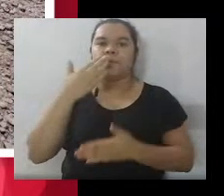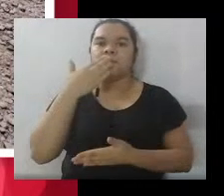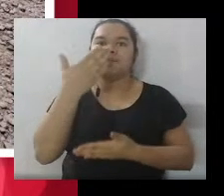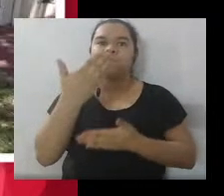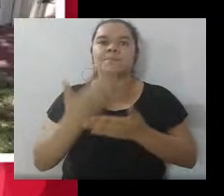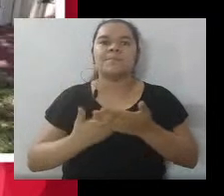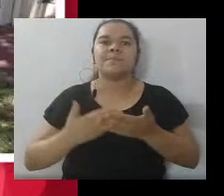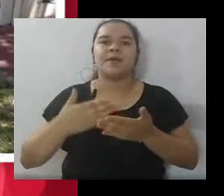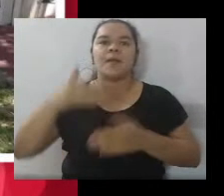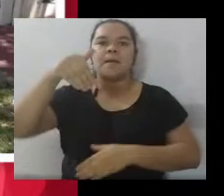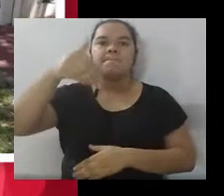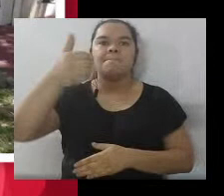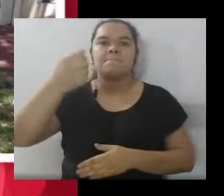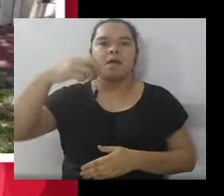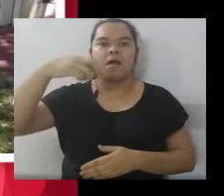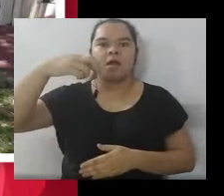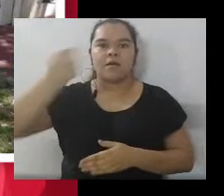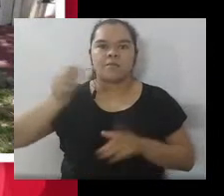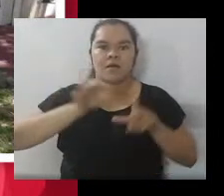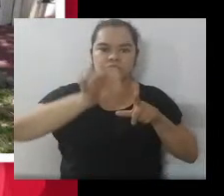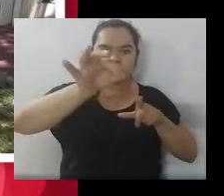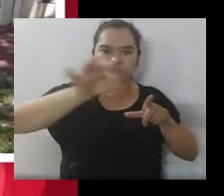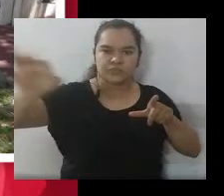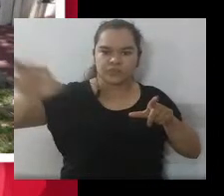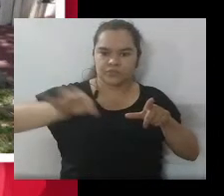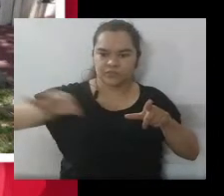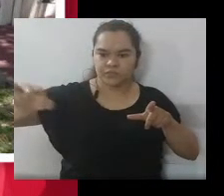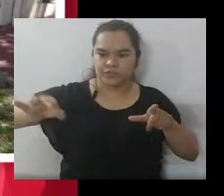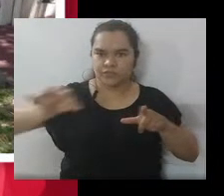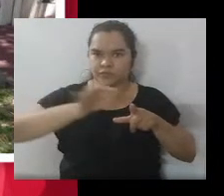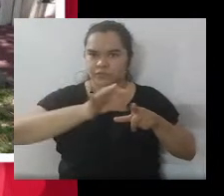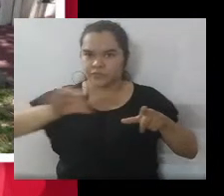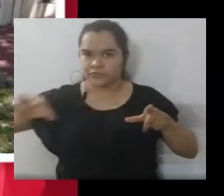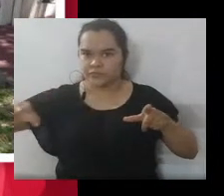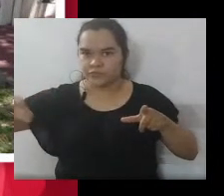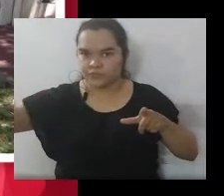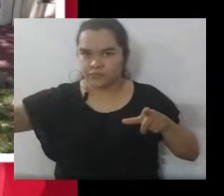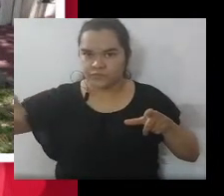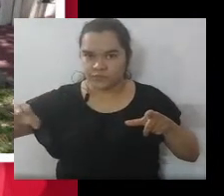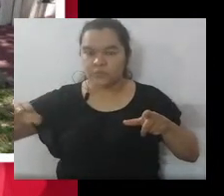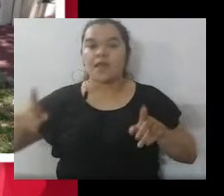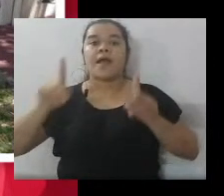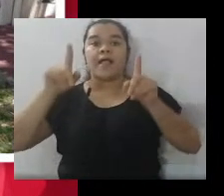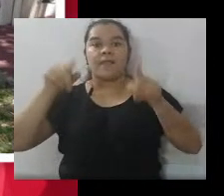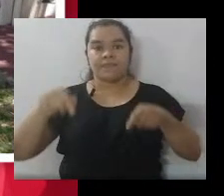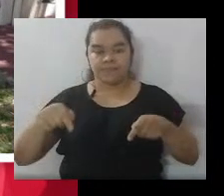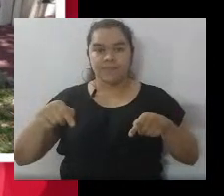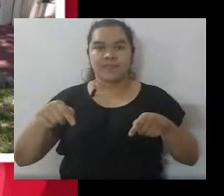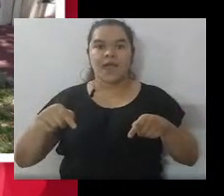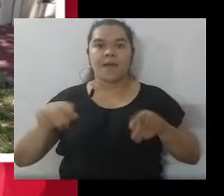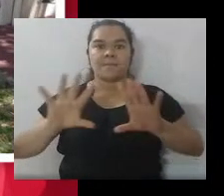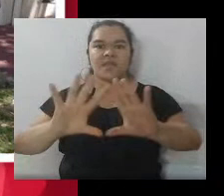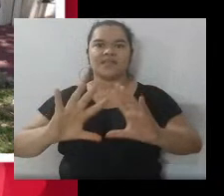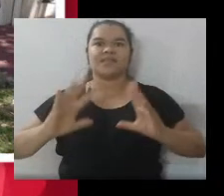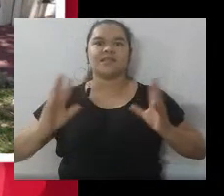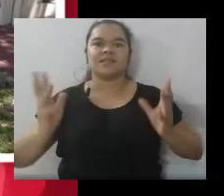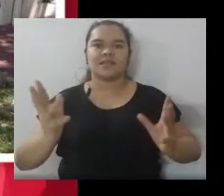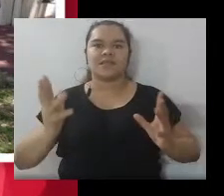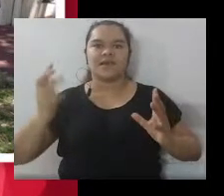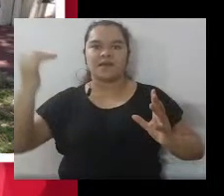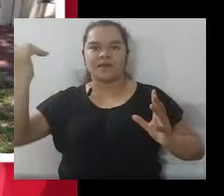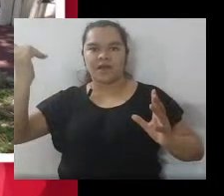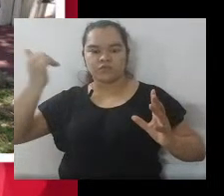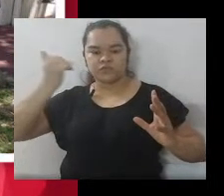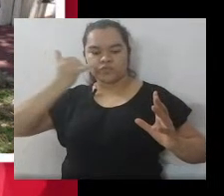cartografía, van a poder realizar el análisis de imágenes satelitales. Tiene una cantidad